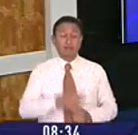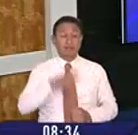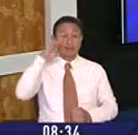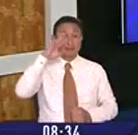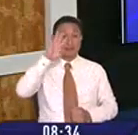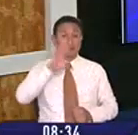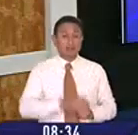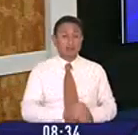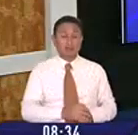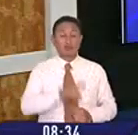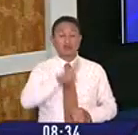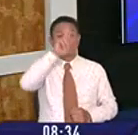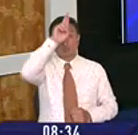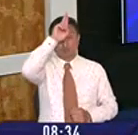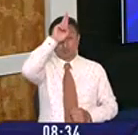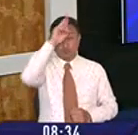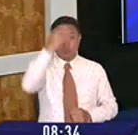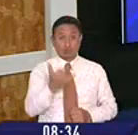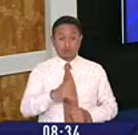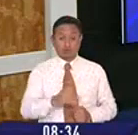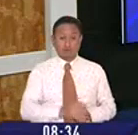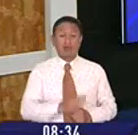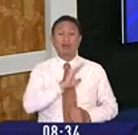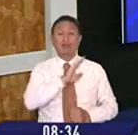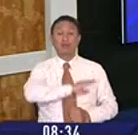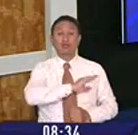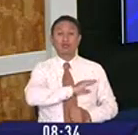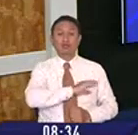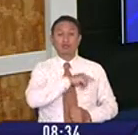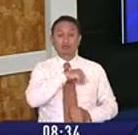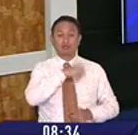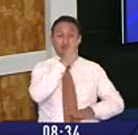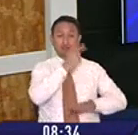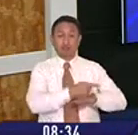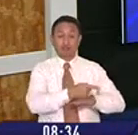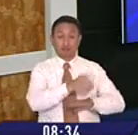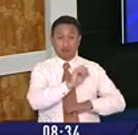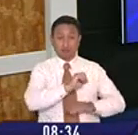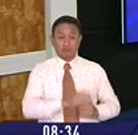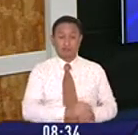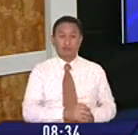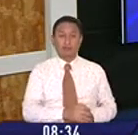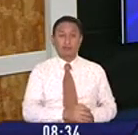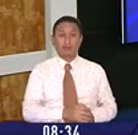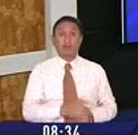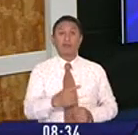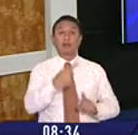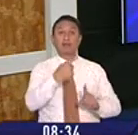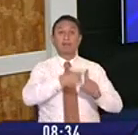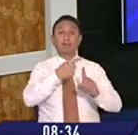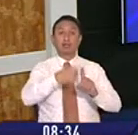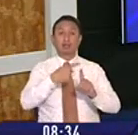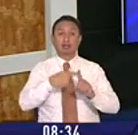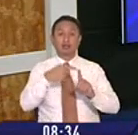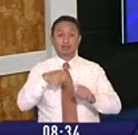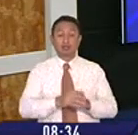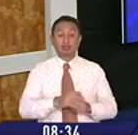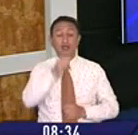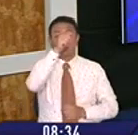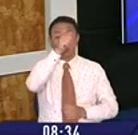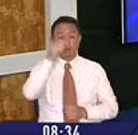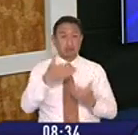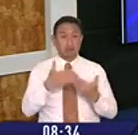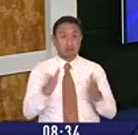en el cantón Rumiñahui. Hasta ahora, el municipio, mediante ordenanza, aprobó que los mercados pueden atender los días